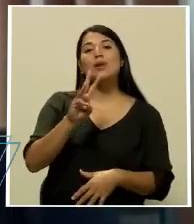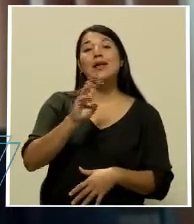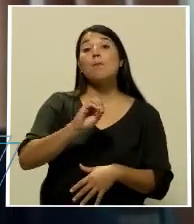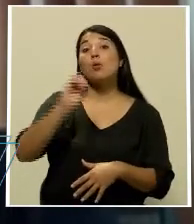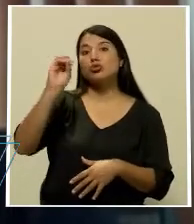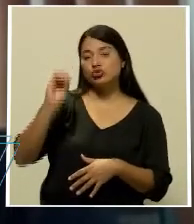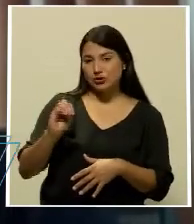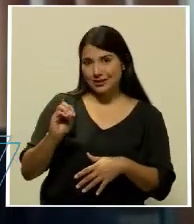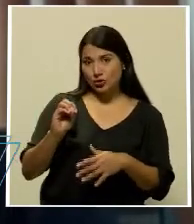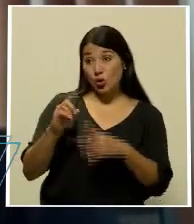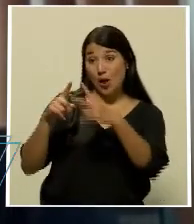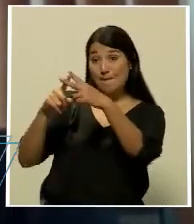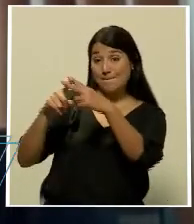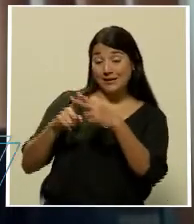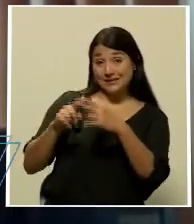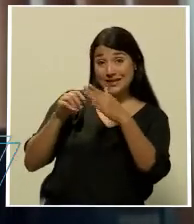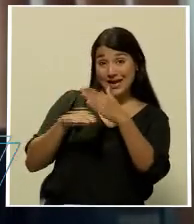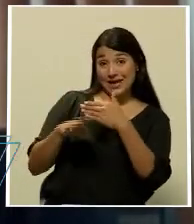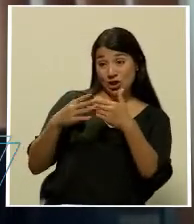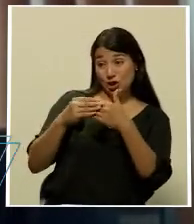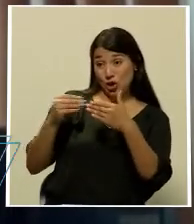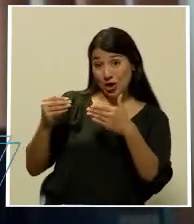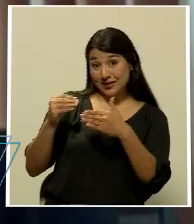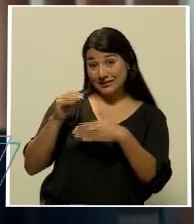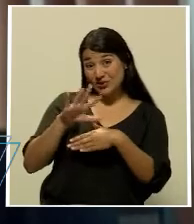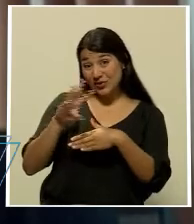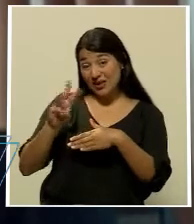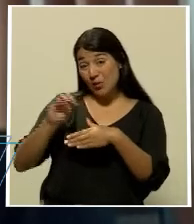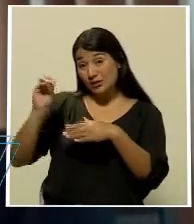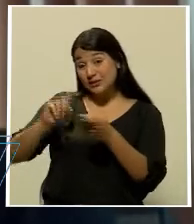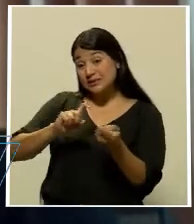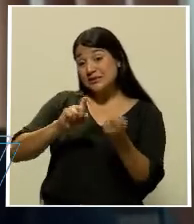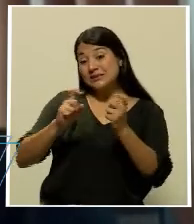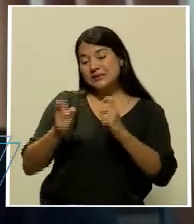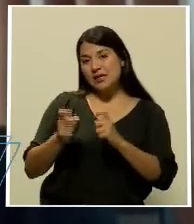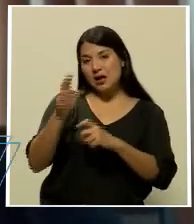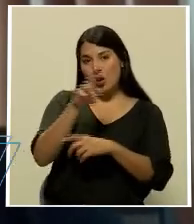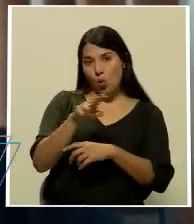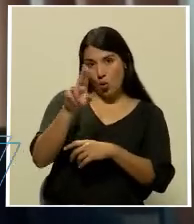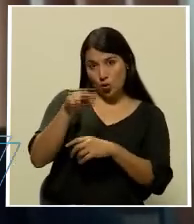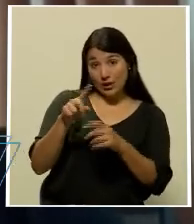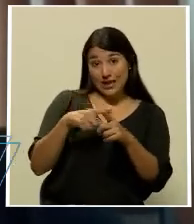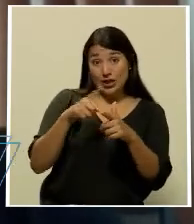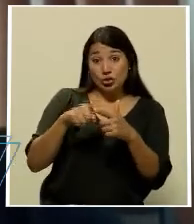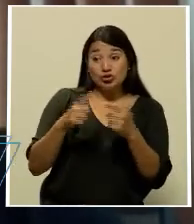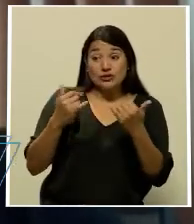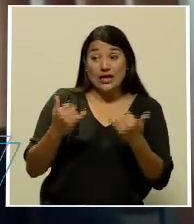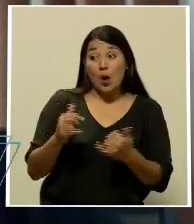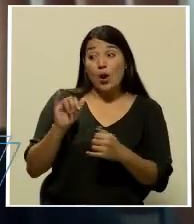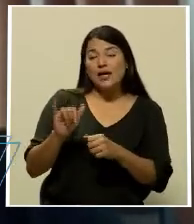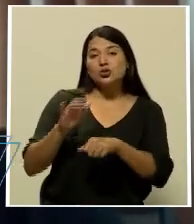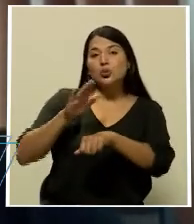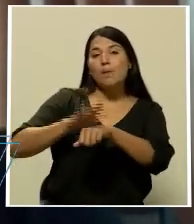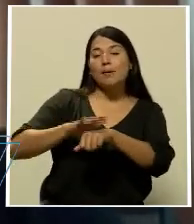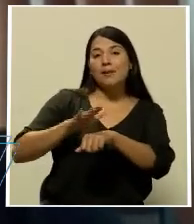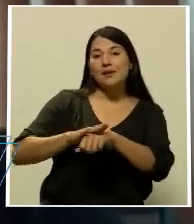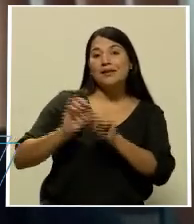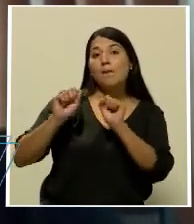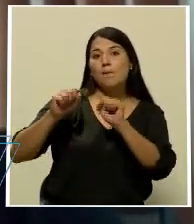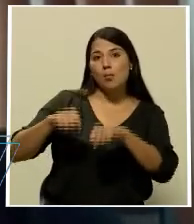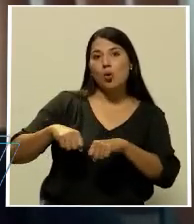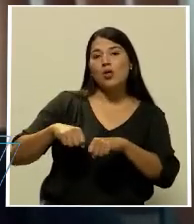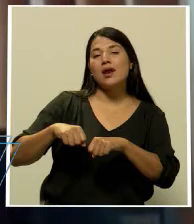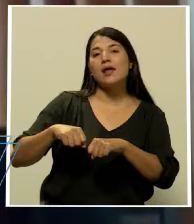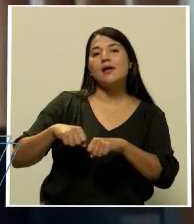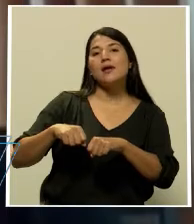de la deuda en dólares se convirtió a colones y eso nos va a permitir bajar la exposición al